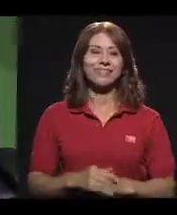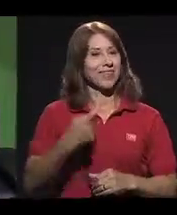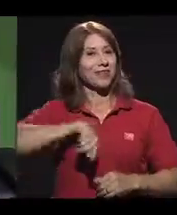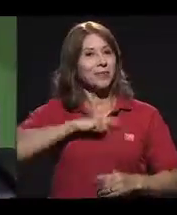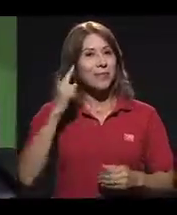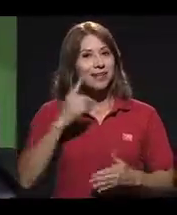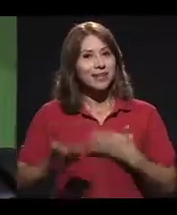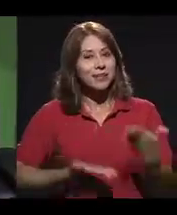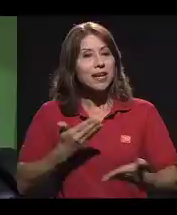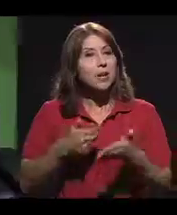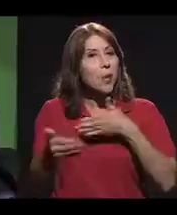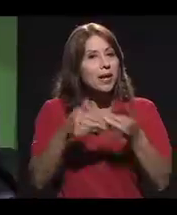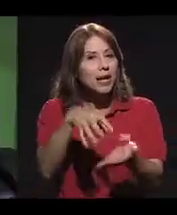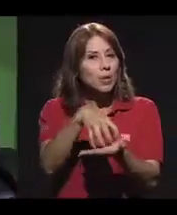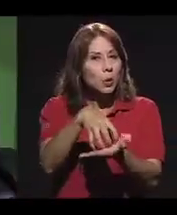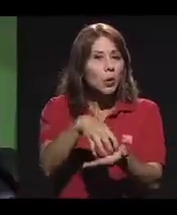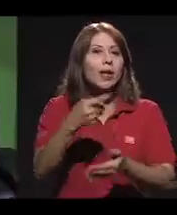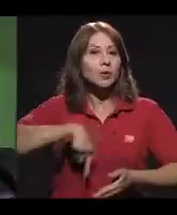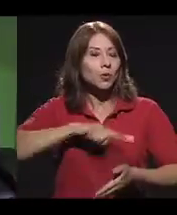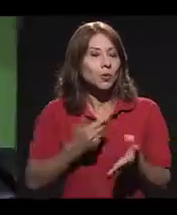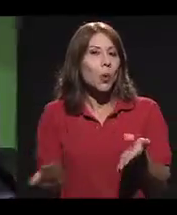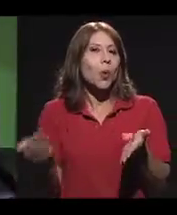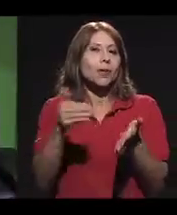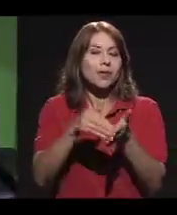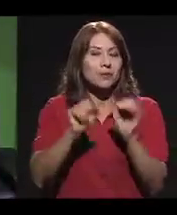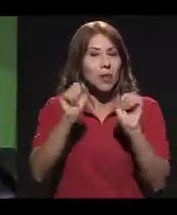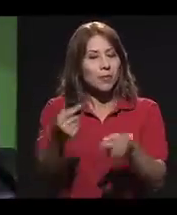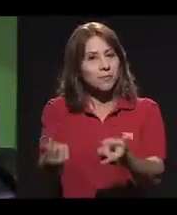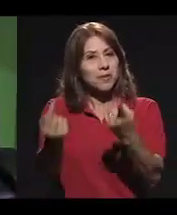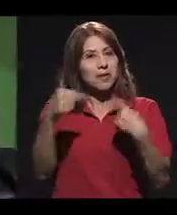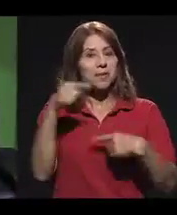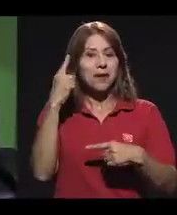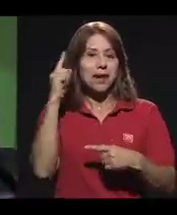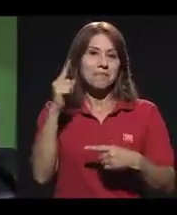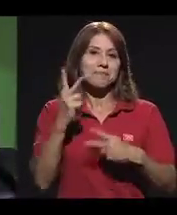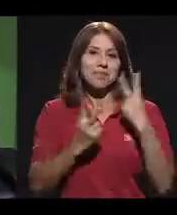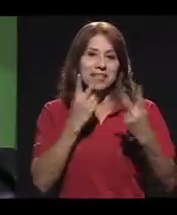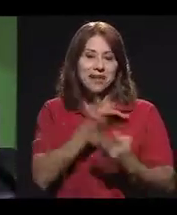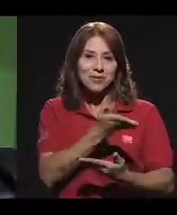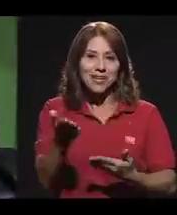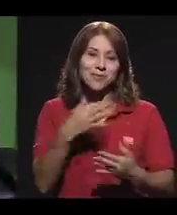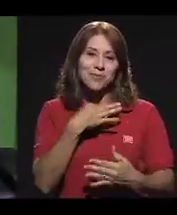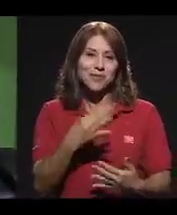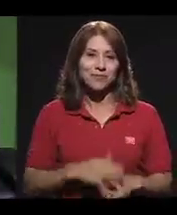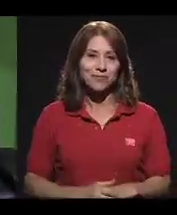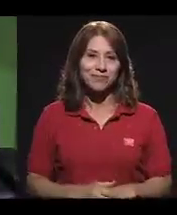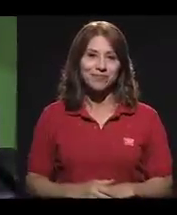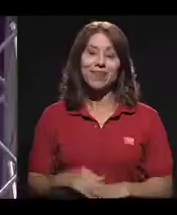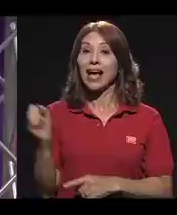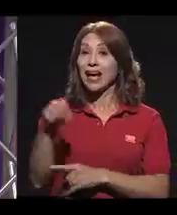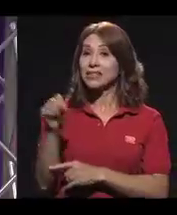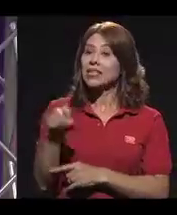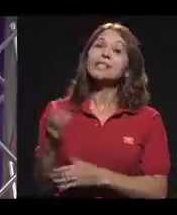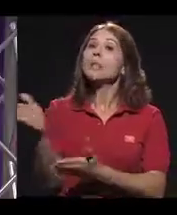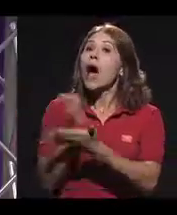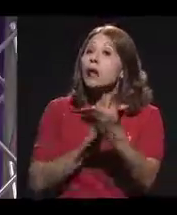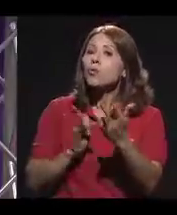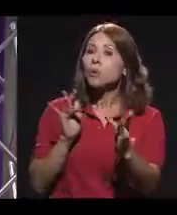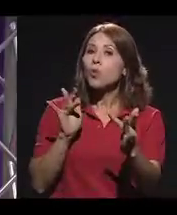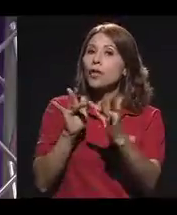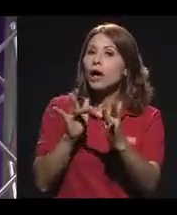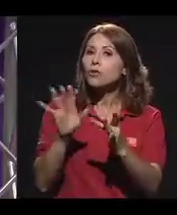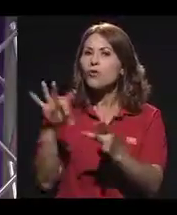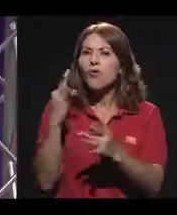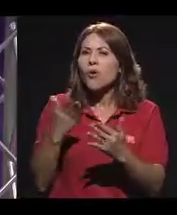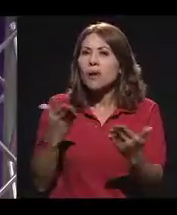gracias. Estamos para servirle y cualquier duda por ahí estamos de nuevo para volver de nuevo a visitarlos con muchísimo gusto. Así es. ¿Hay algún